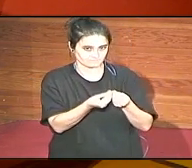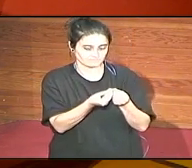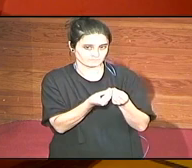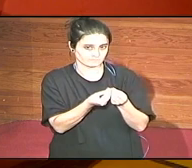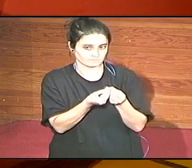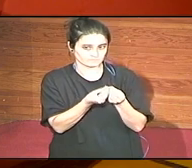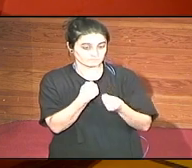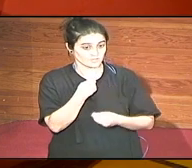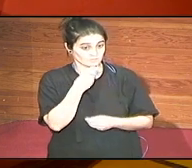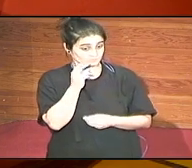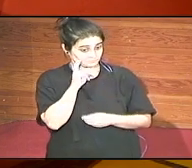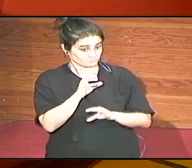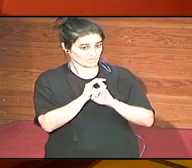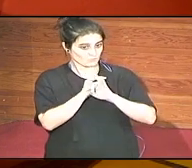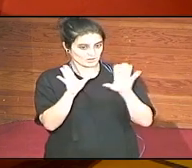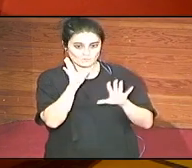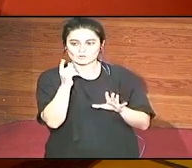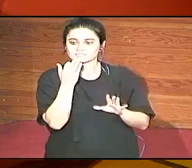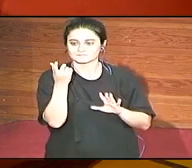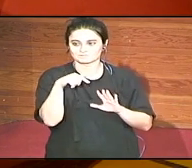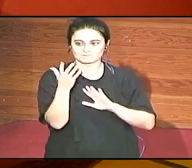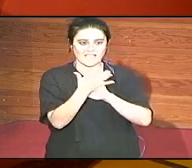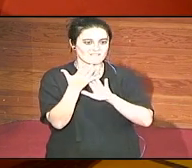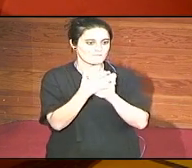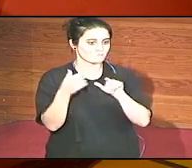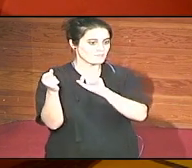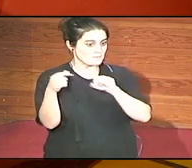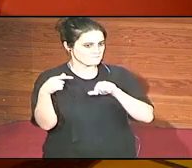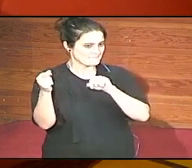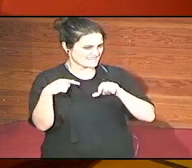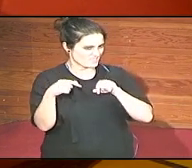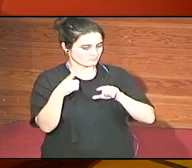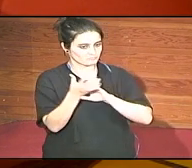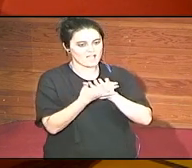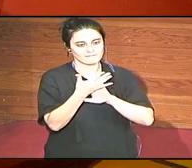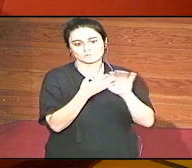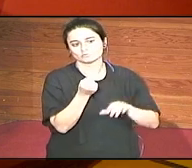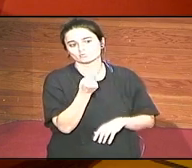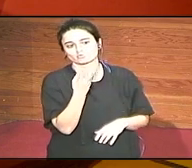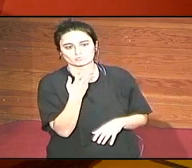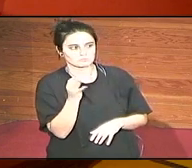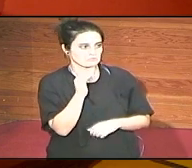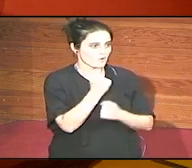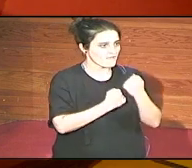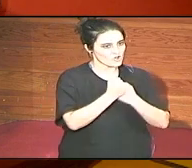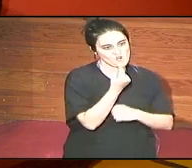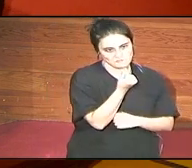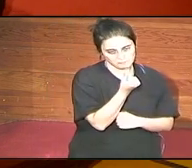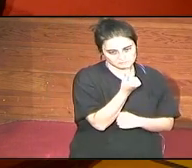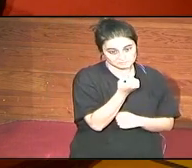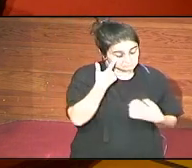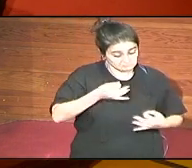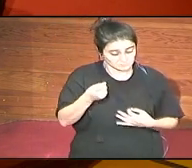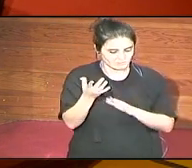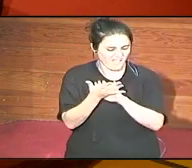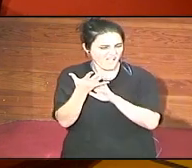nosotros cuando hablamos de la migración hablamos de cuestiones numéricas de cuestiones económicas y sin embargo cuando hablas con